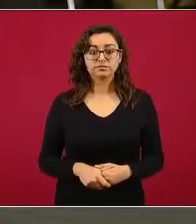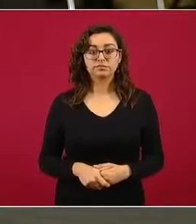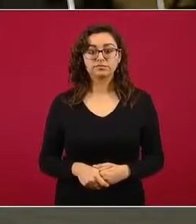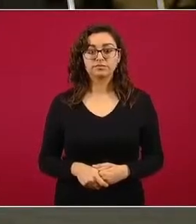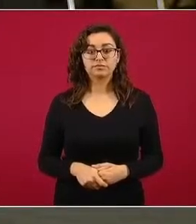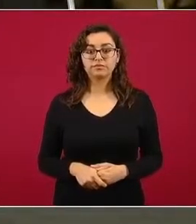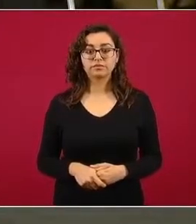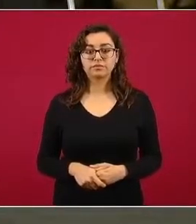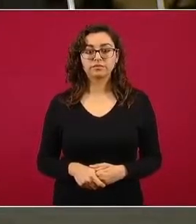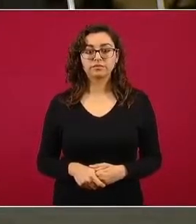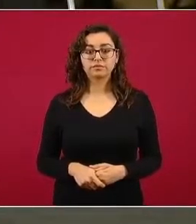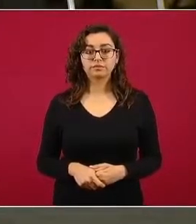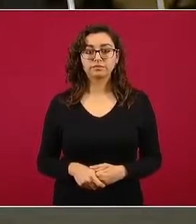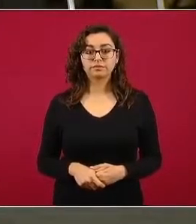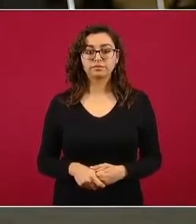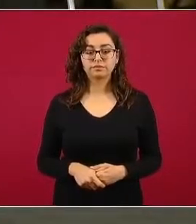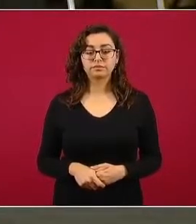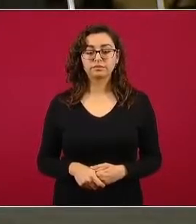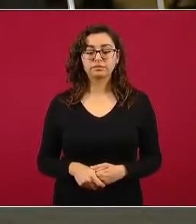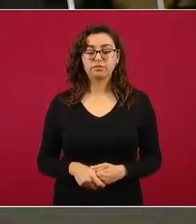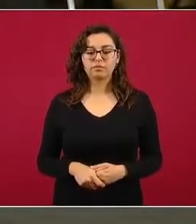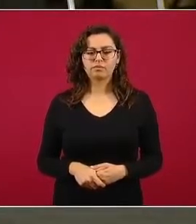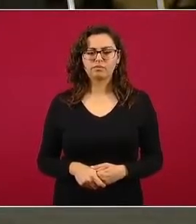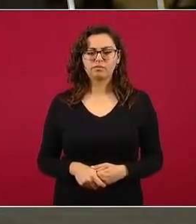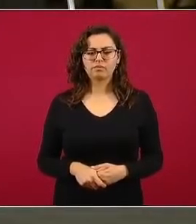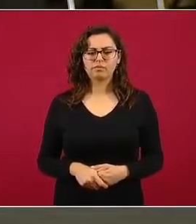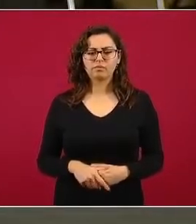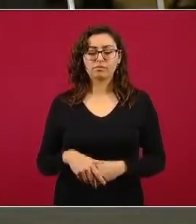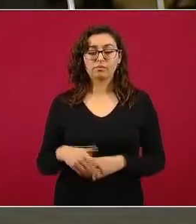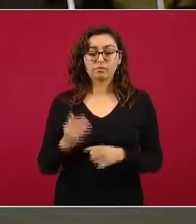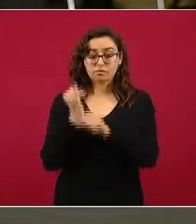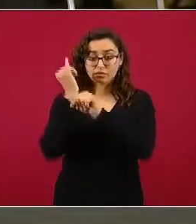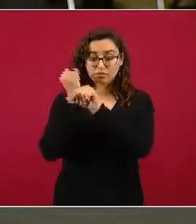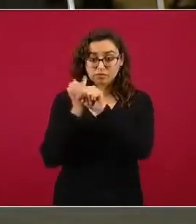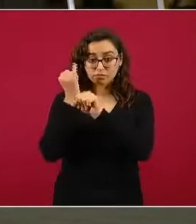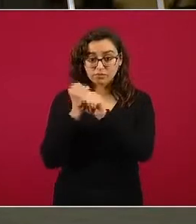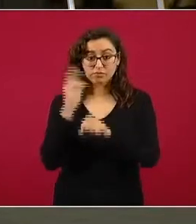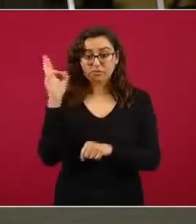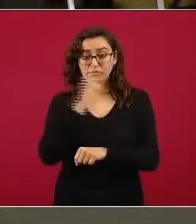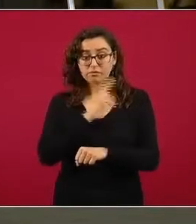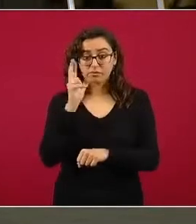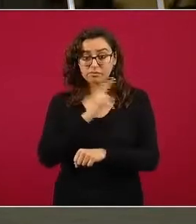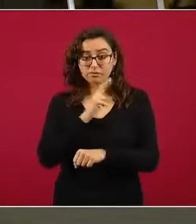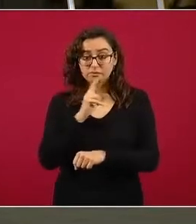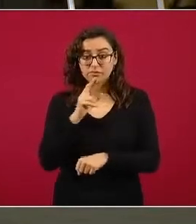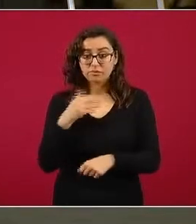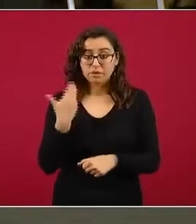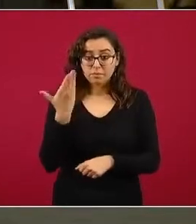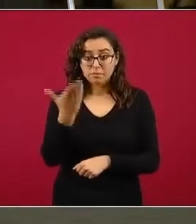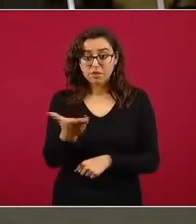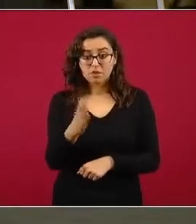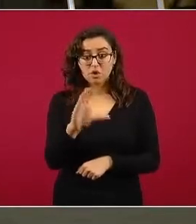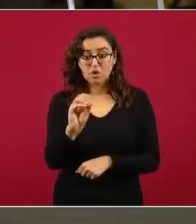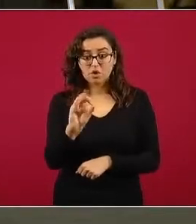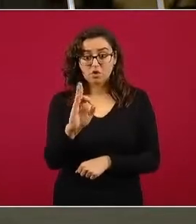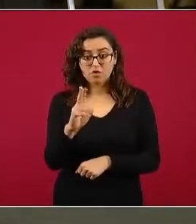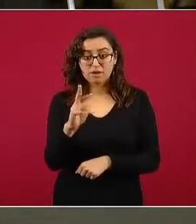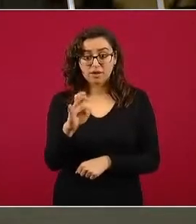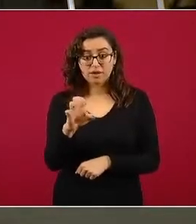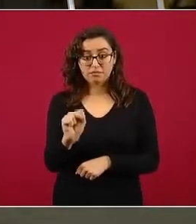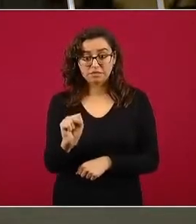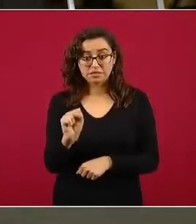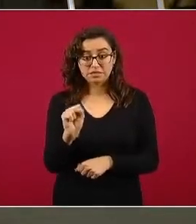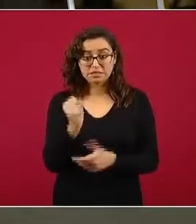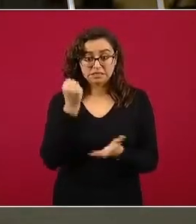la investigación rusa sobre ACOFEPRIS, si fue un registro sanitario o fue la idea de hacer